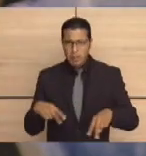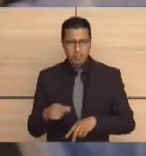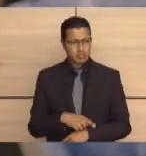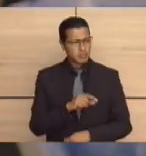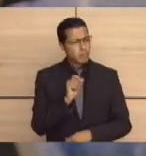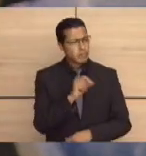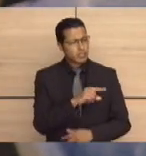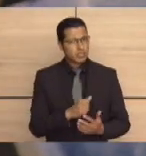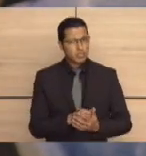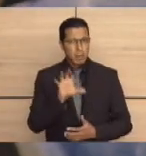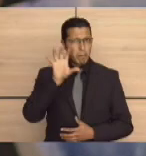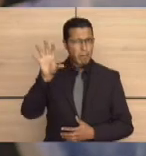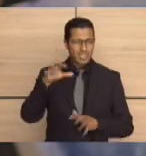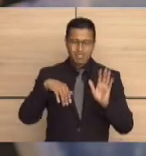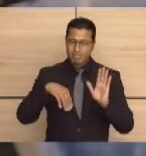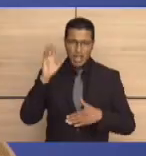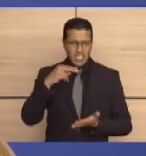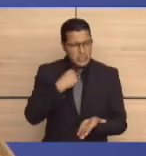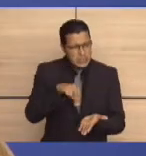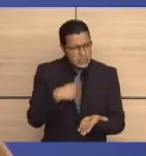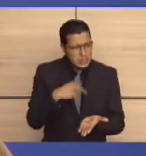país que más baila?